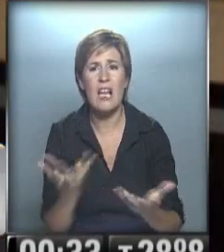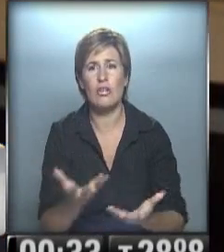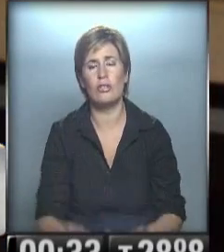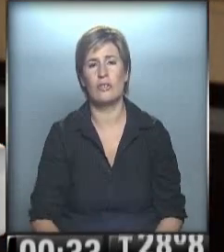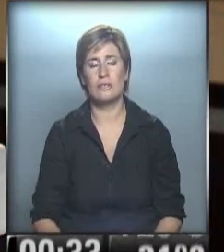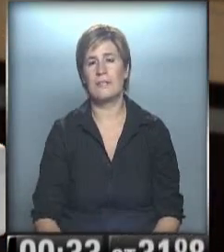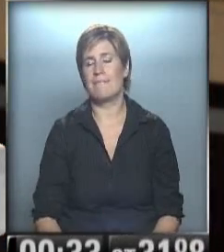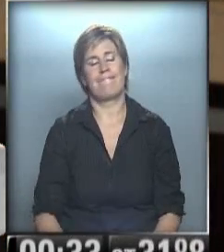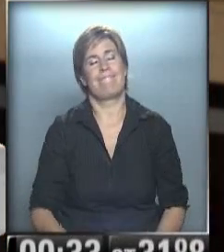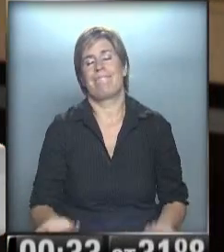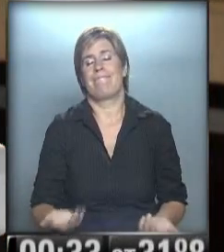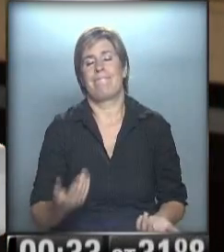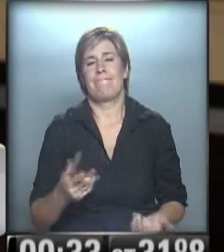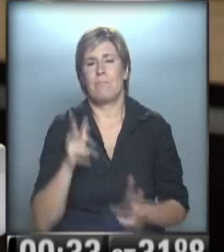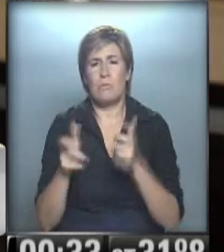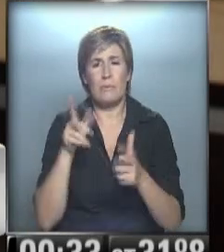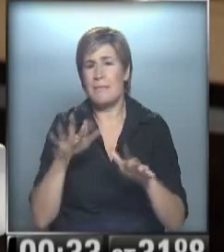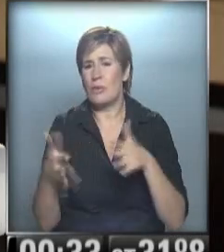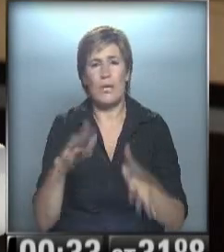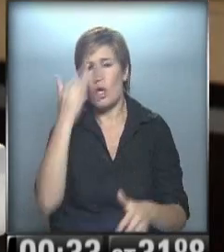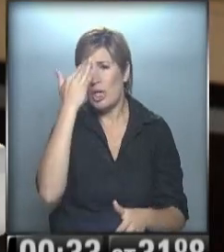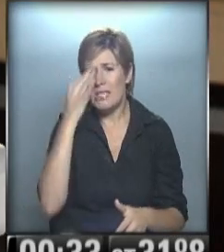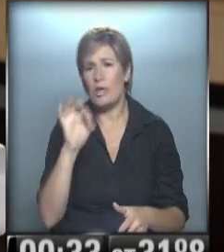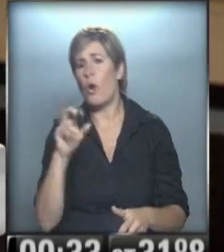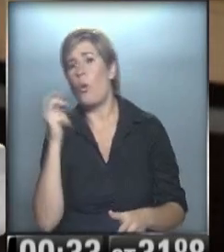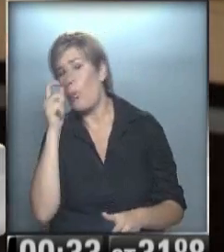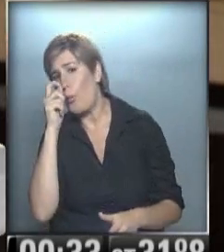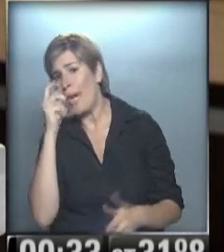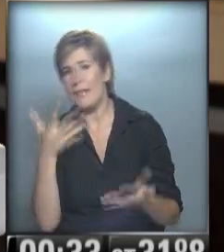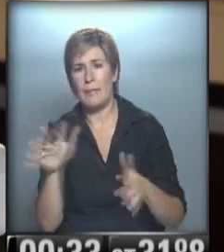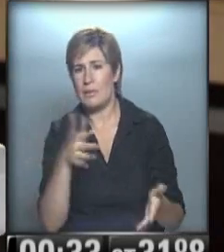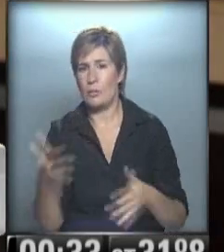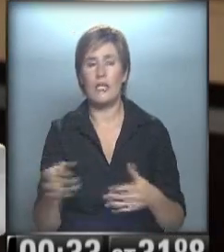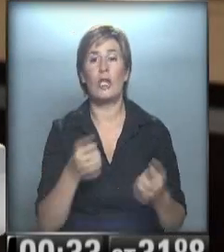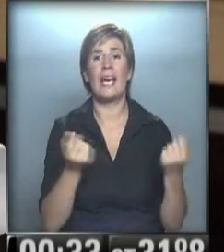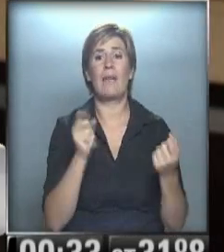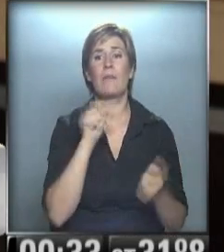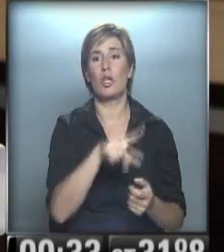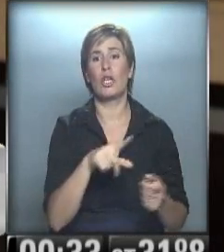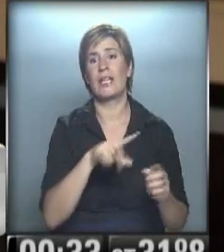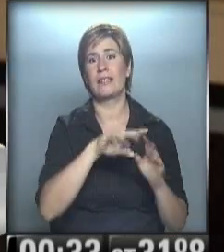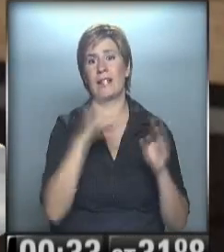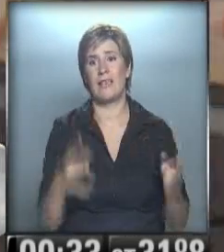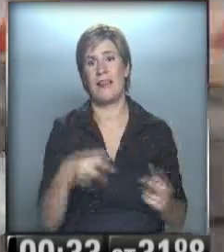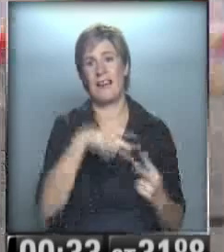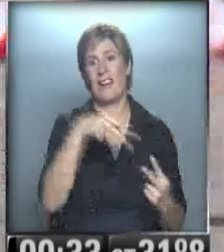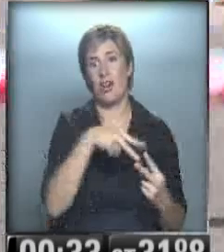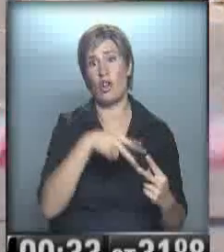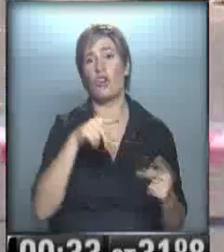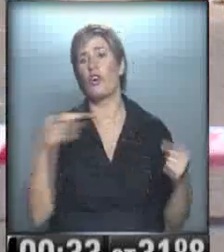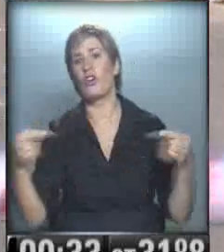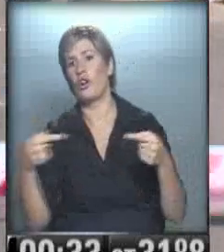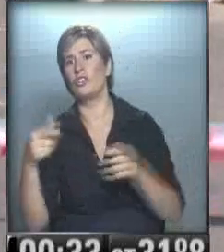cantidad? Entre 15 y 20 disparos de la partner y la gente de Prosegur,